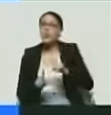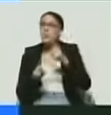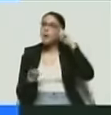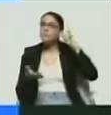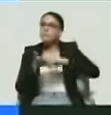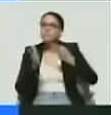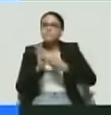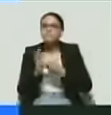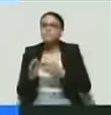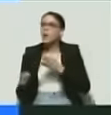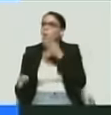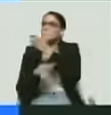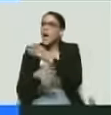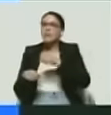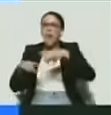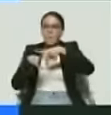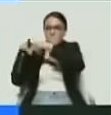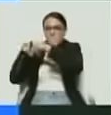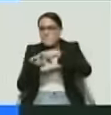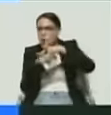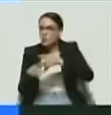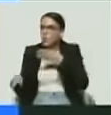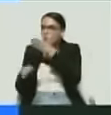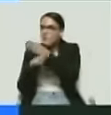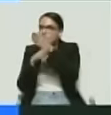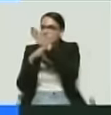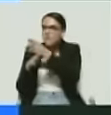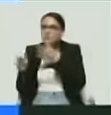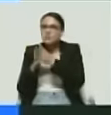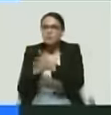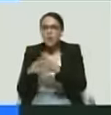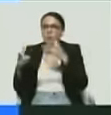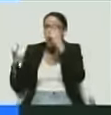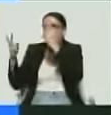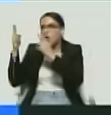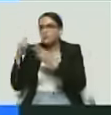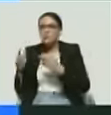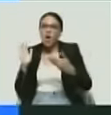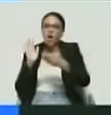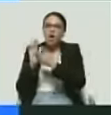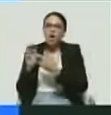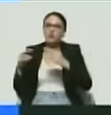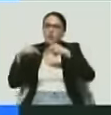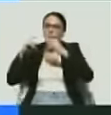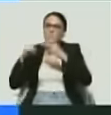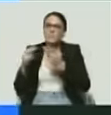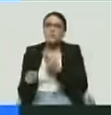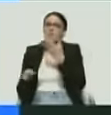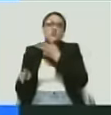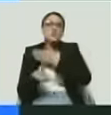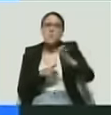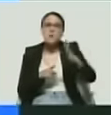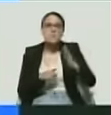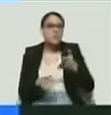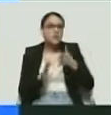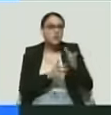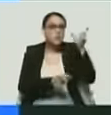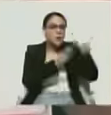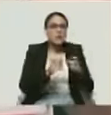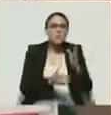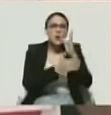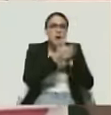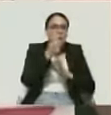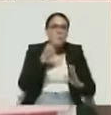planificada para asesinar personas de los sectores populares, personas humildes. ¿Por qué les va a importar la vida de los habitantes